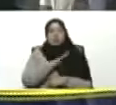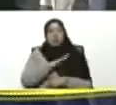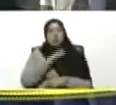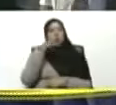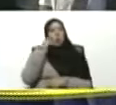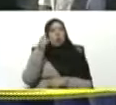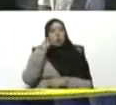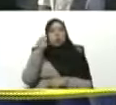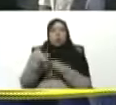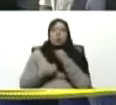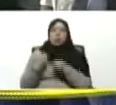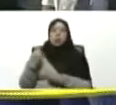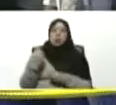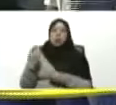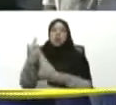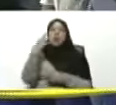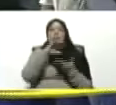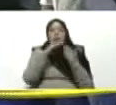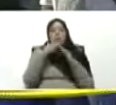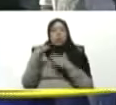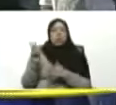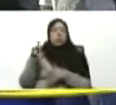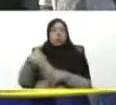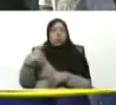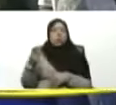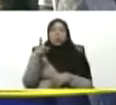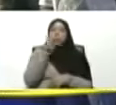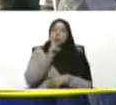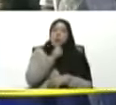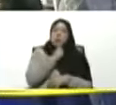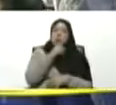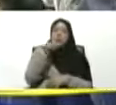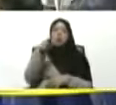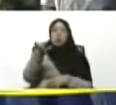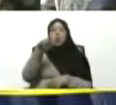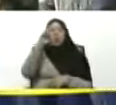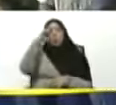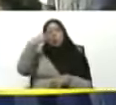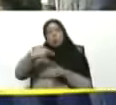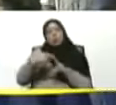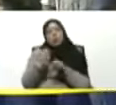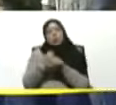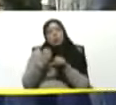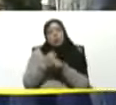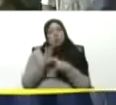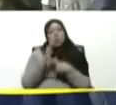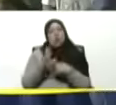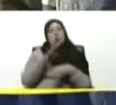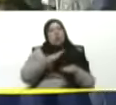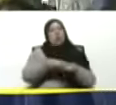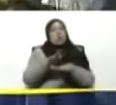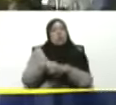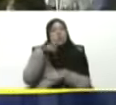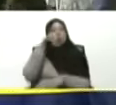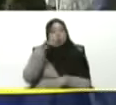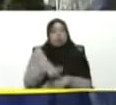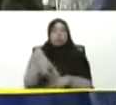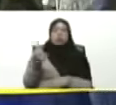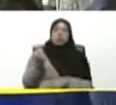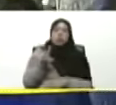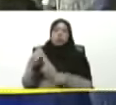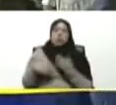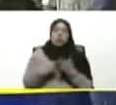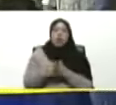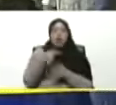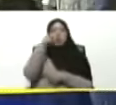poderes creadores del pueblo y este barrio que después llevó el nombre de Alí en homenaje a él, es un epicentro que convoca al pueblo de Venezuela y los pueblos del